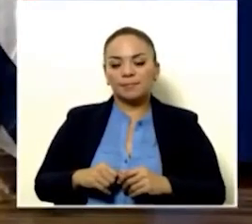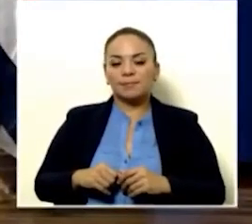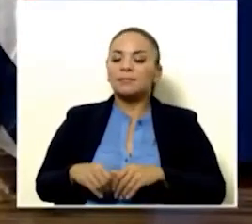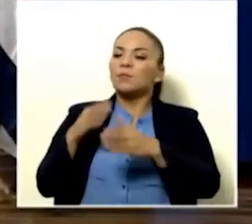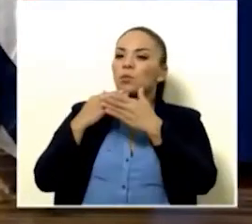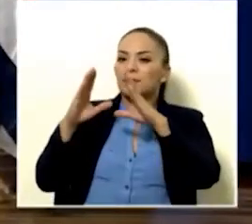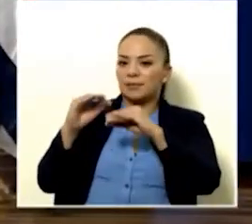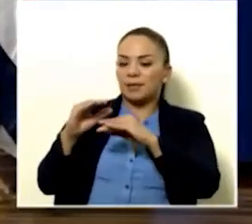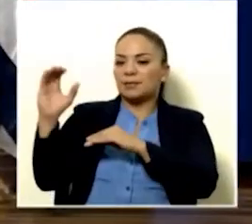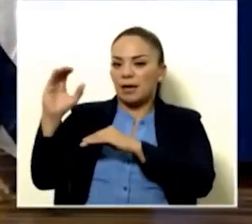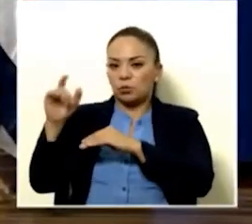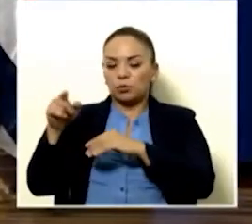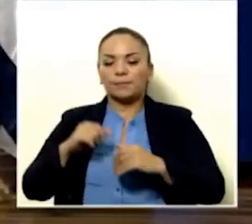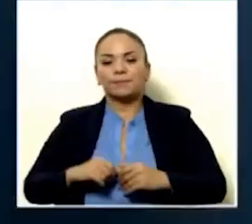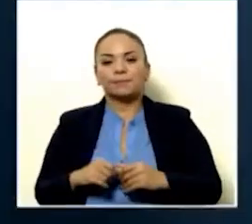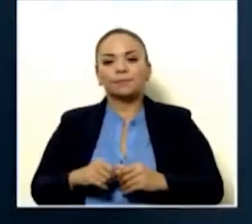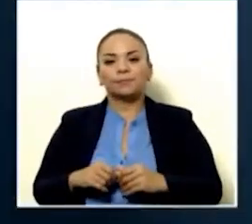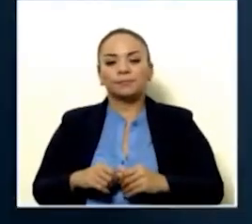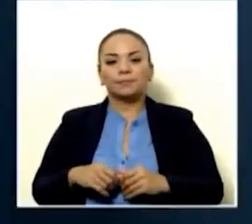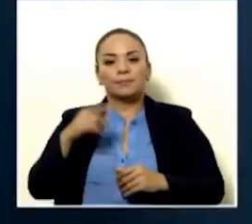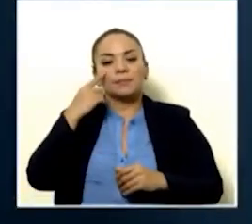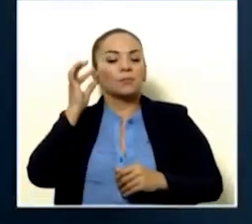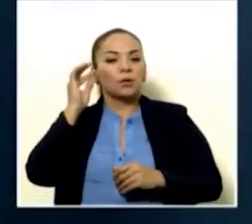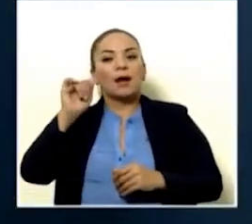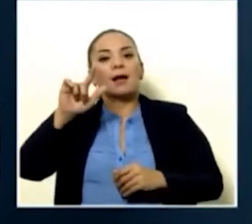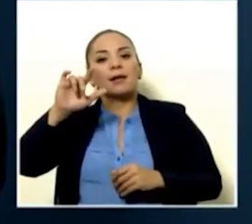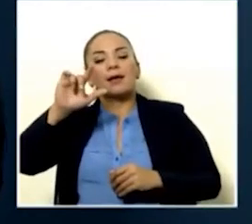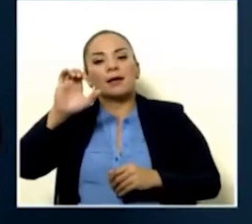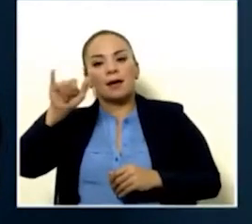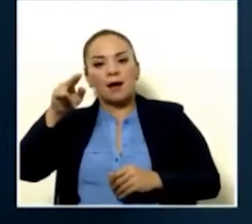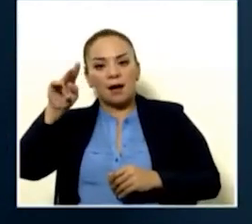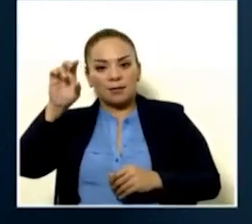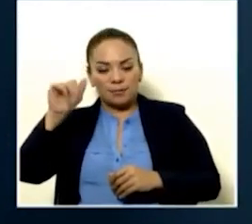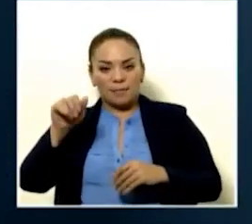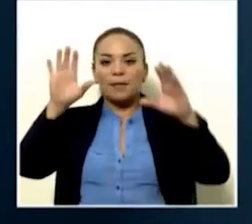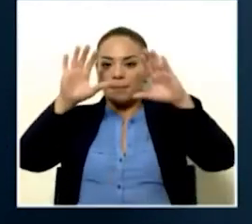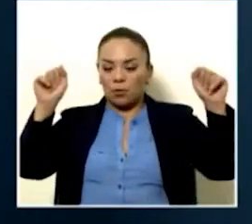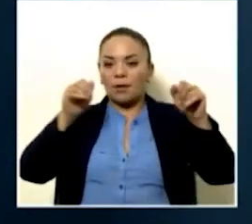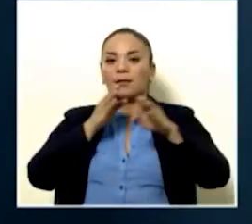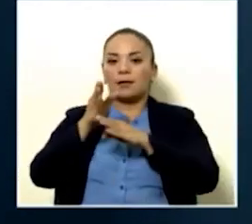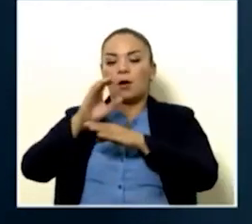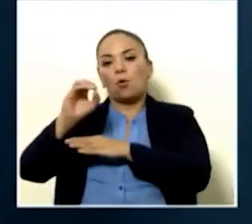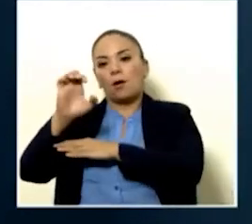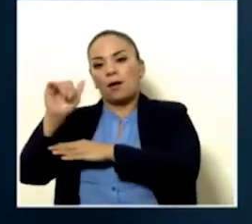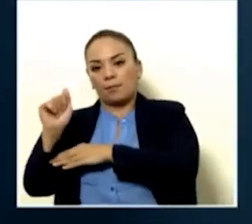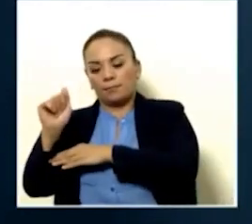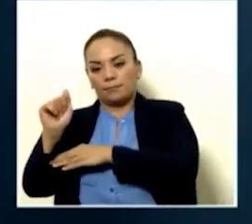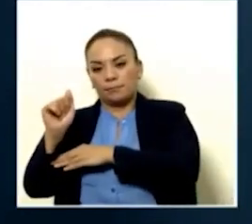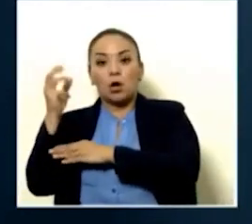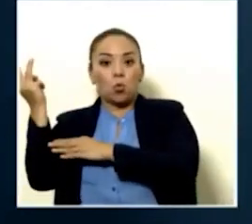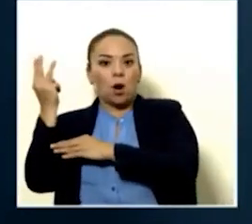Buenas tardes, don Carlos. Doña Alejandra Solano, embajadora de carrera ante la OEA